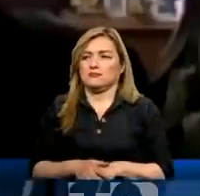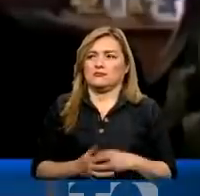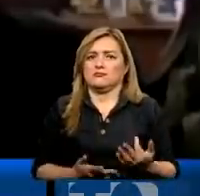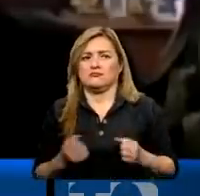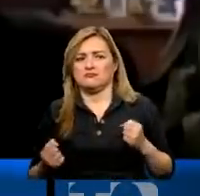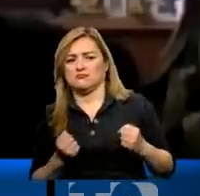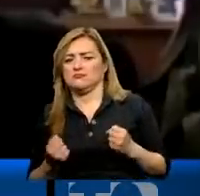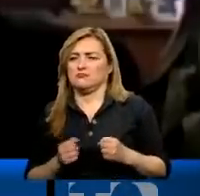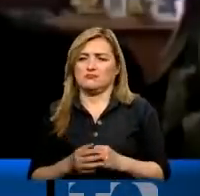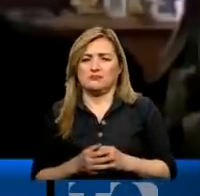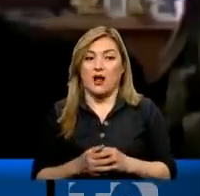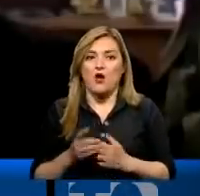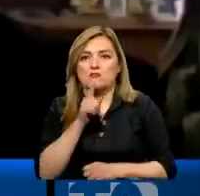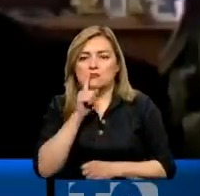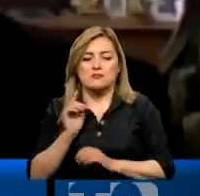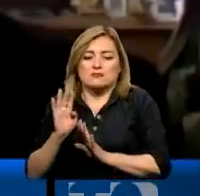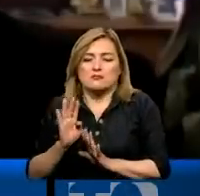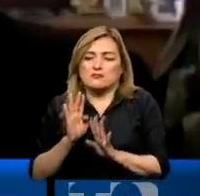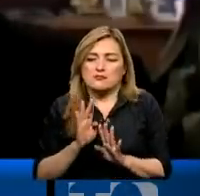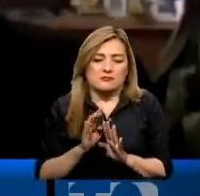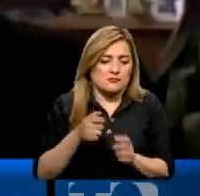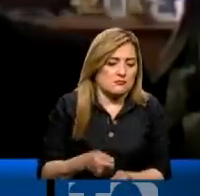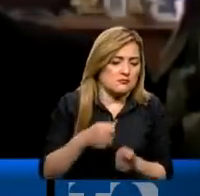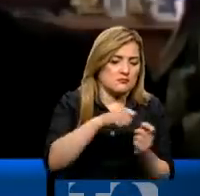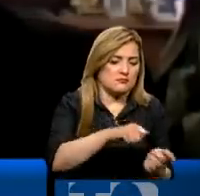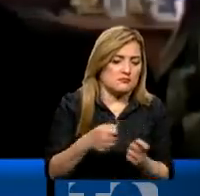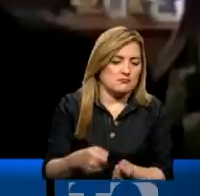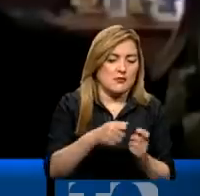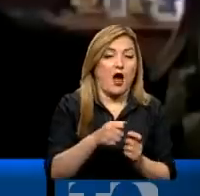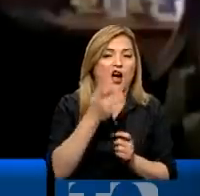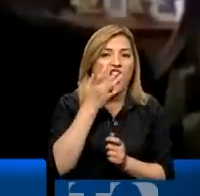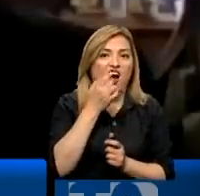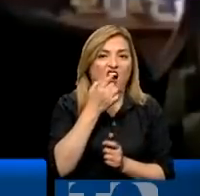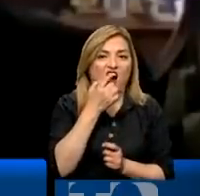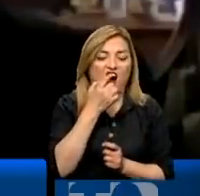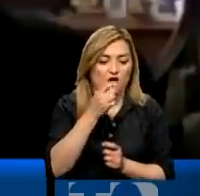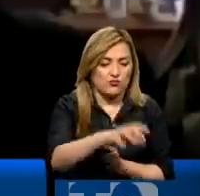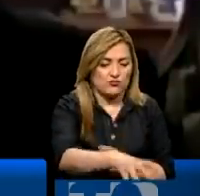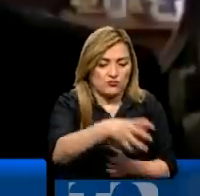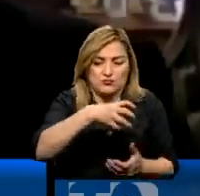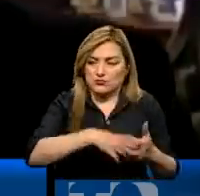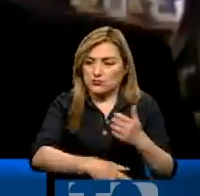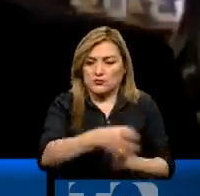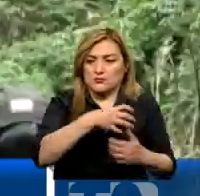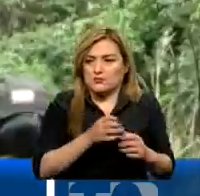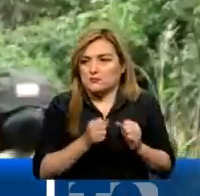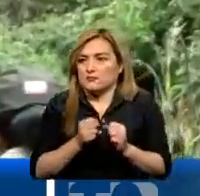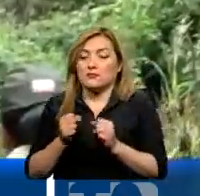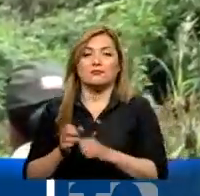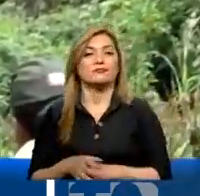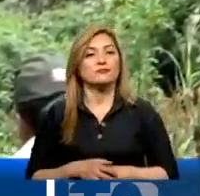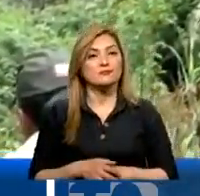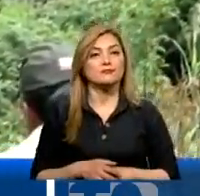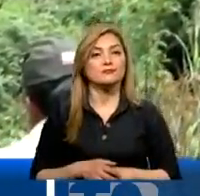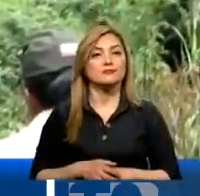enterraron en el proceso de desalojo que se dio allá con los miembros de las Fuerzas Armadas y la Policía Nacional. Entonces lo que están haciendo es tratando de recuperar. Y